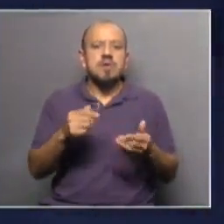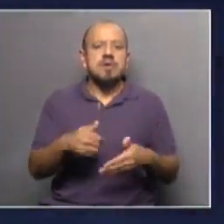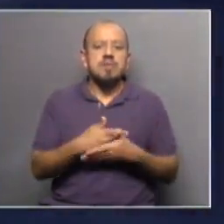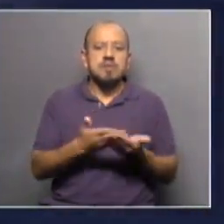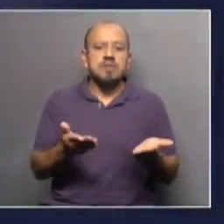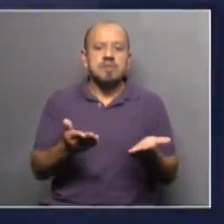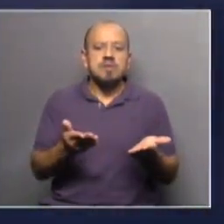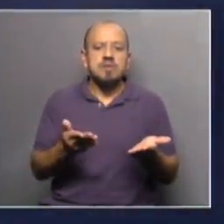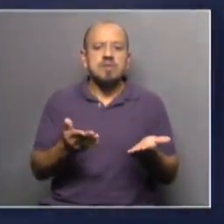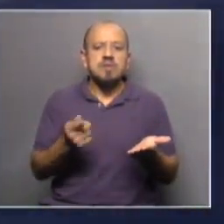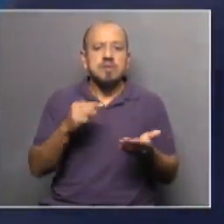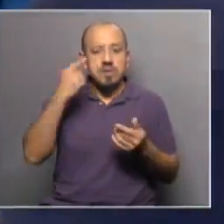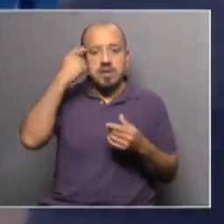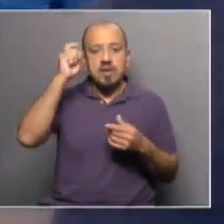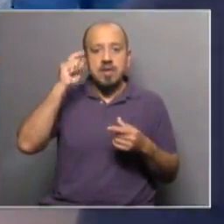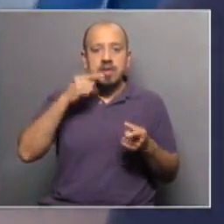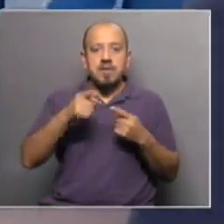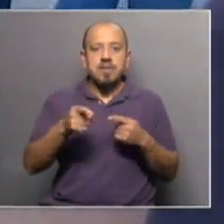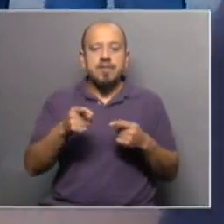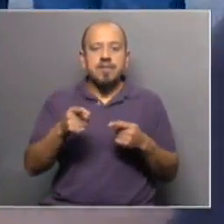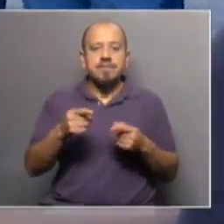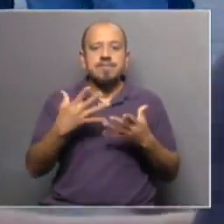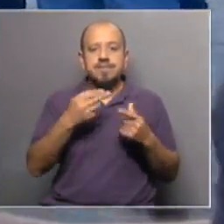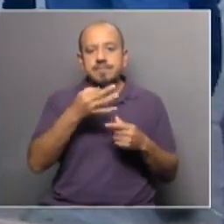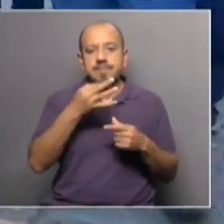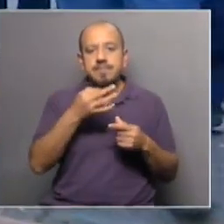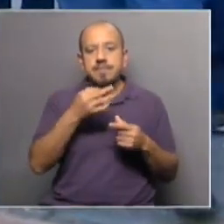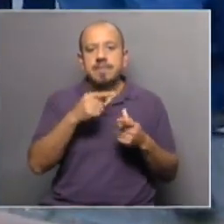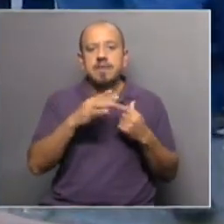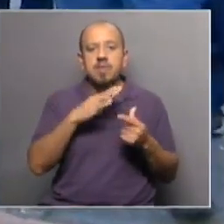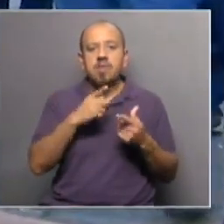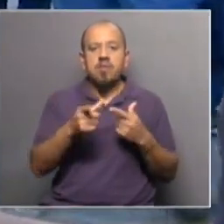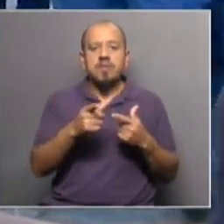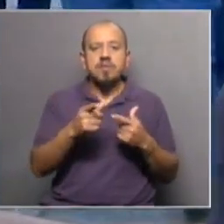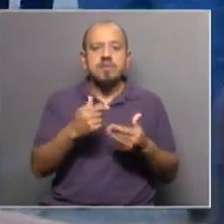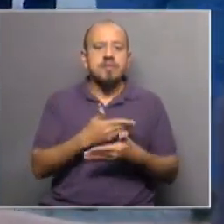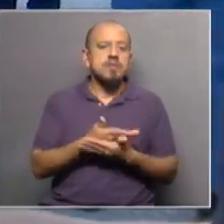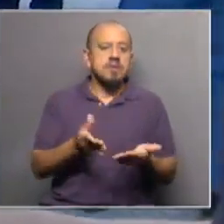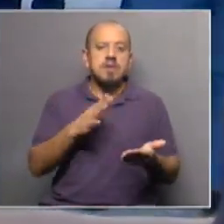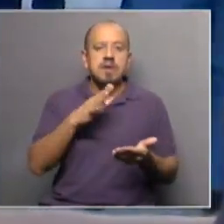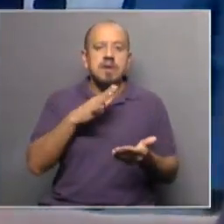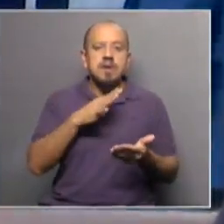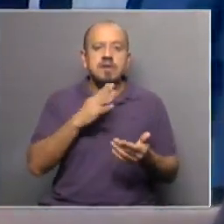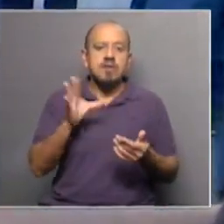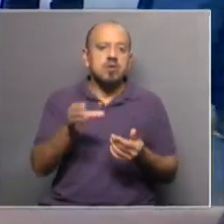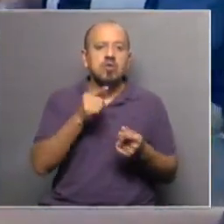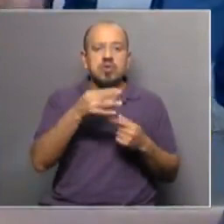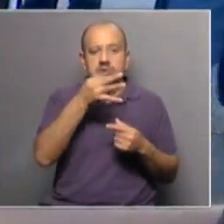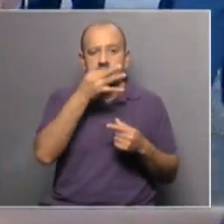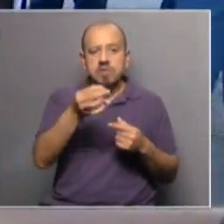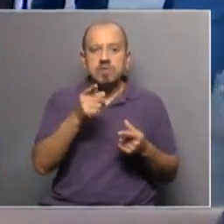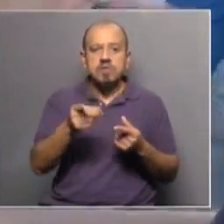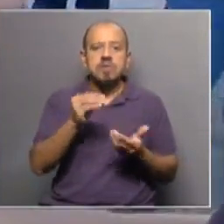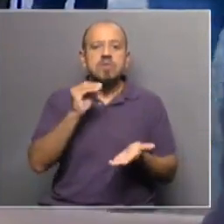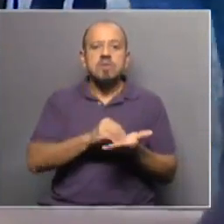armada, de que la idea que ellos dieron, lo que ellos quieren decir, está en la prensa. Se busca que esté todo lo que ellos dicen y se los